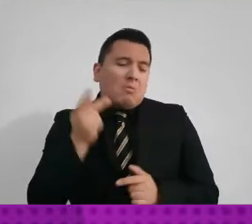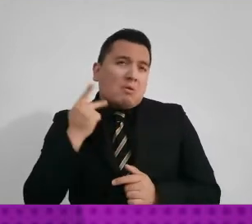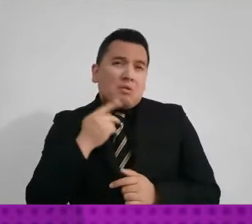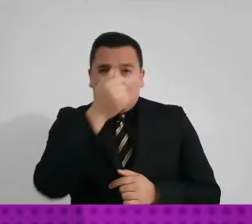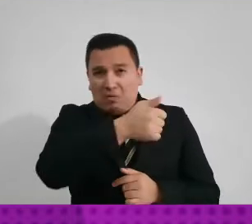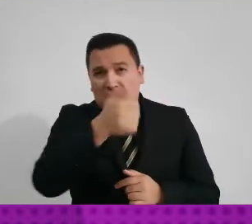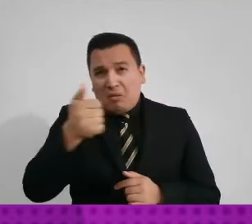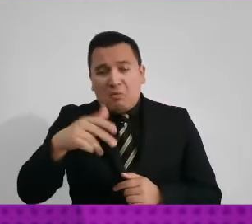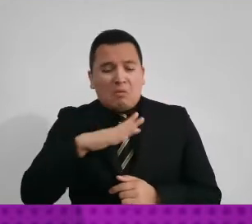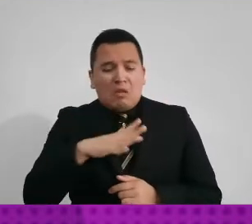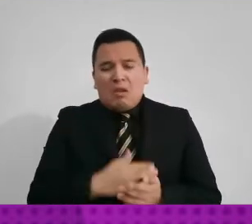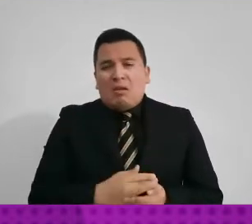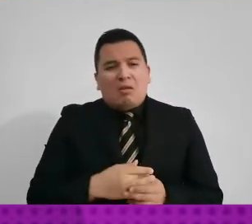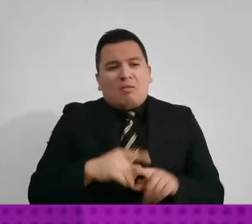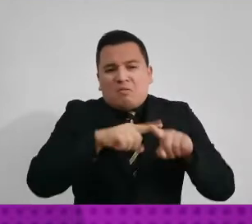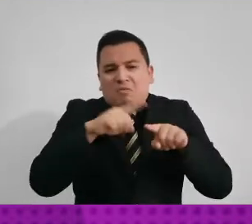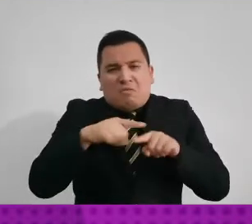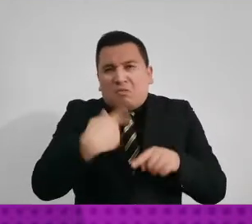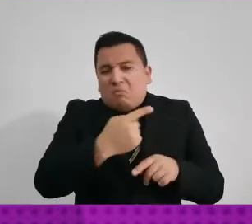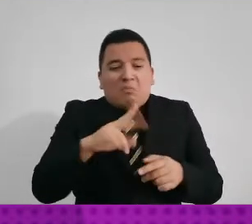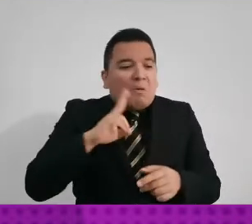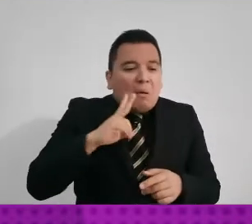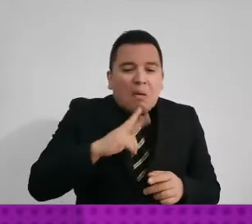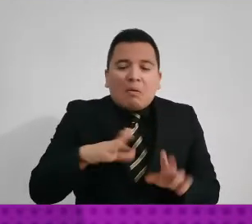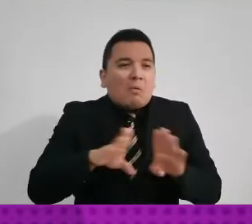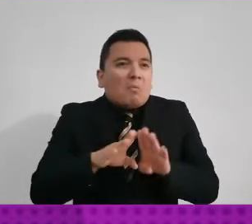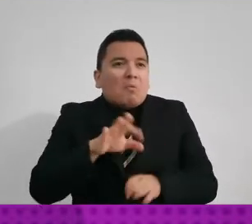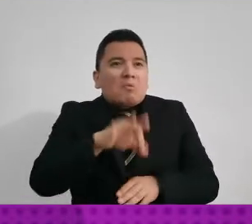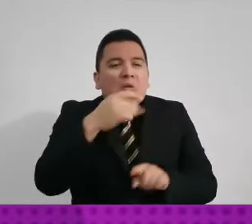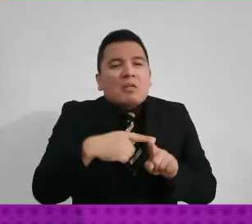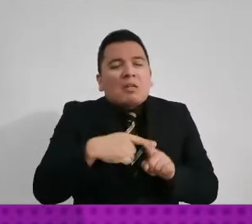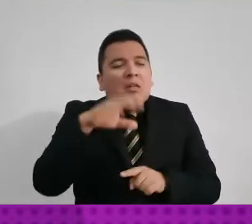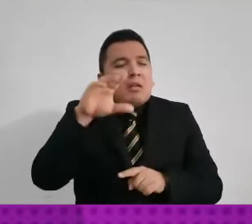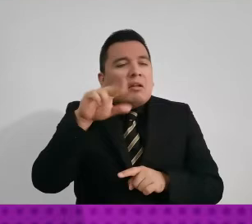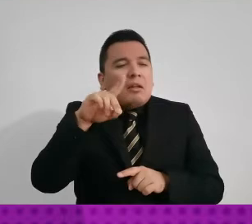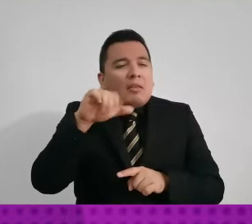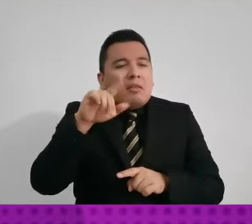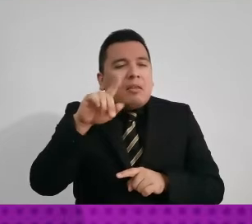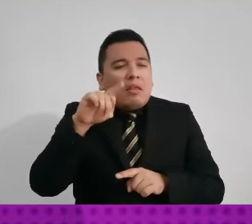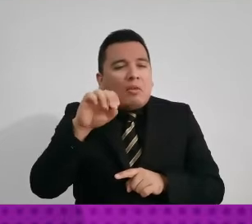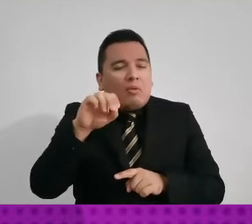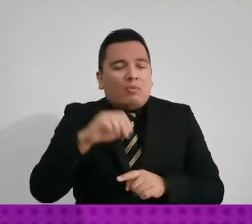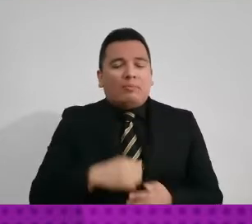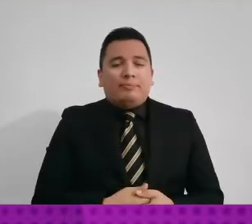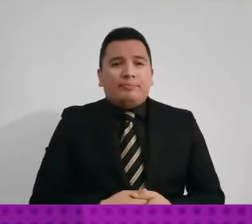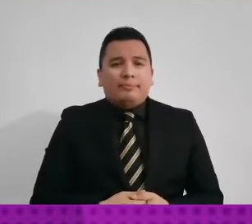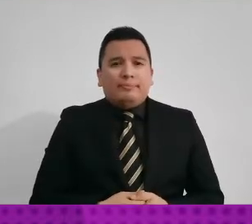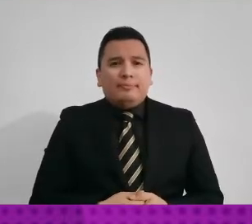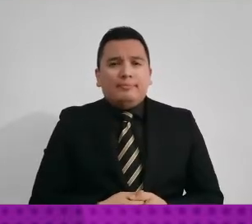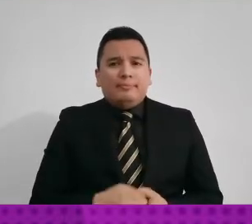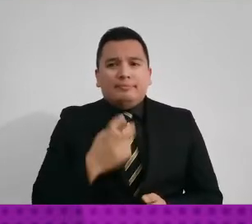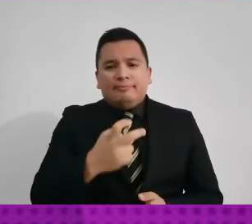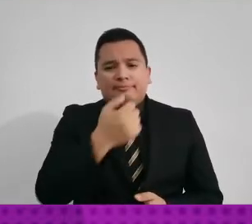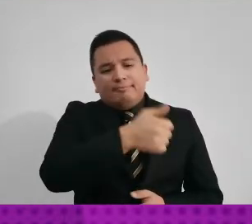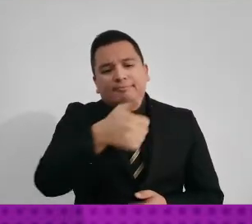partido político tiene un método de selección interna para elegir a sus candidatas y a sus candidatos.